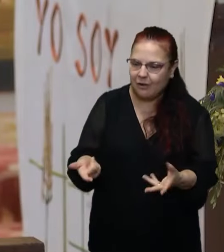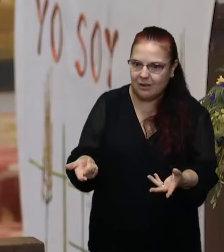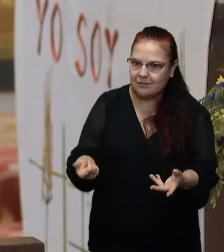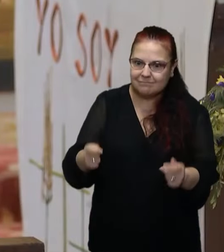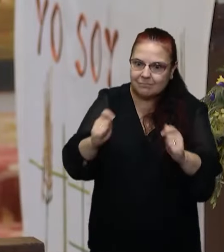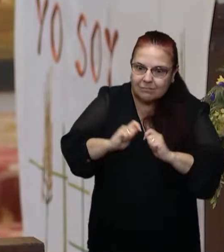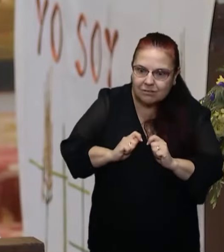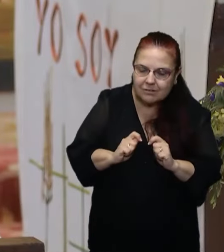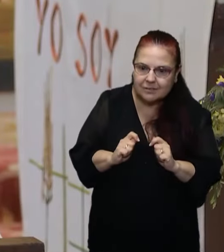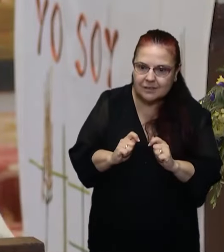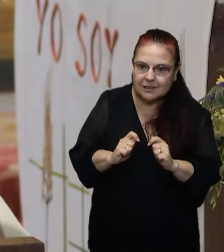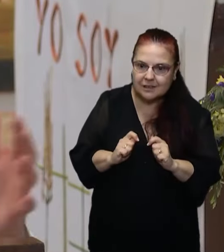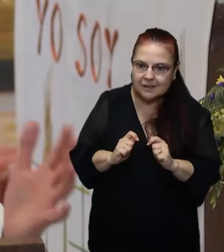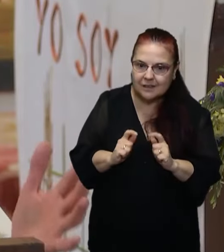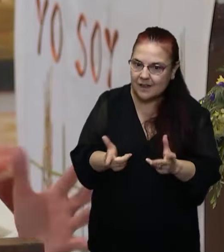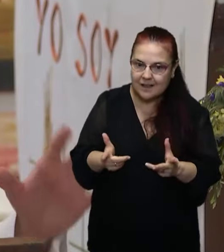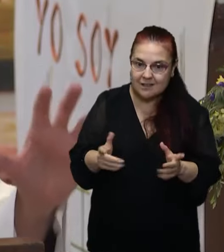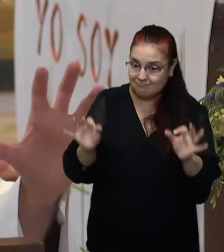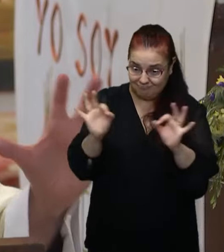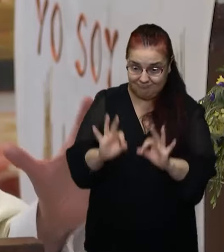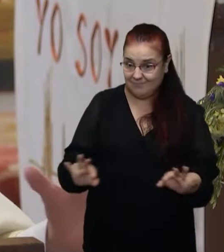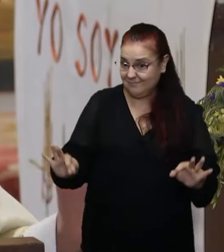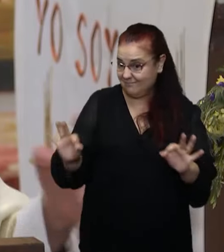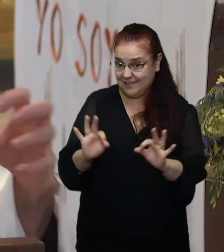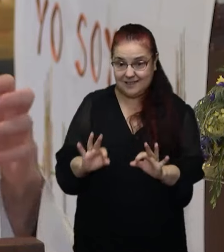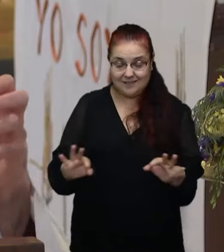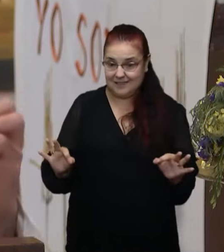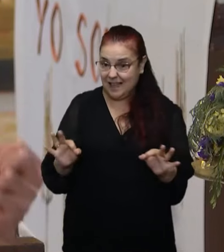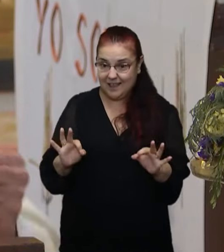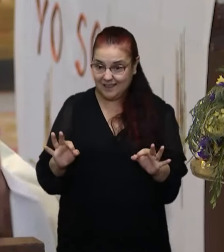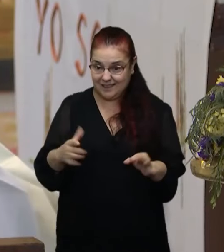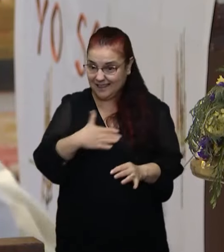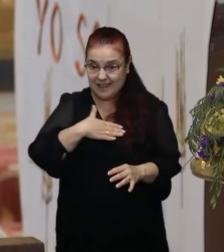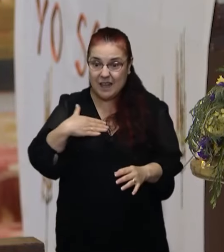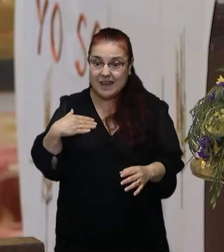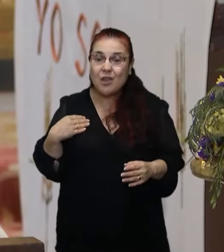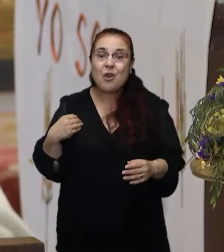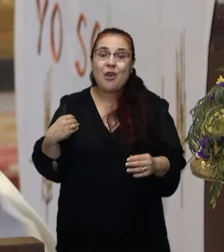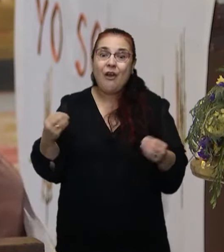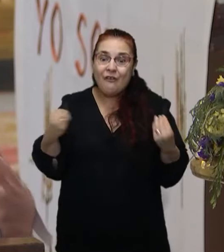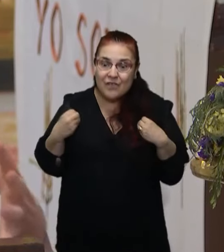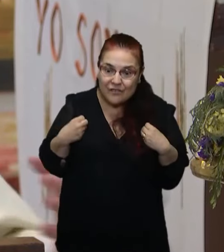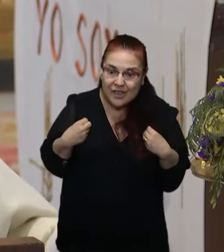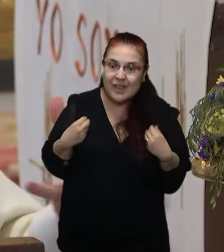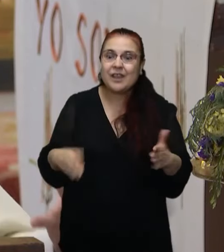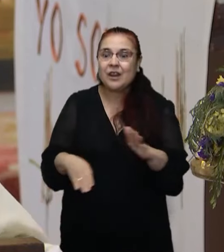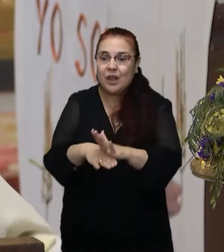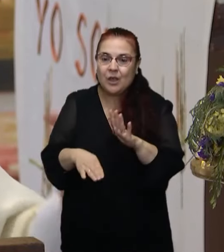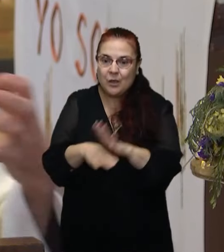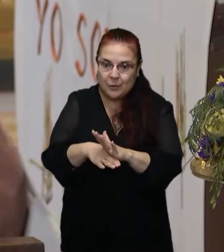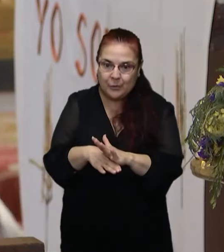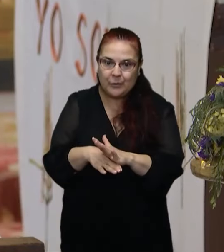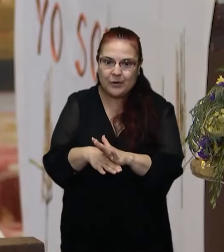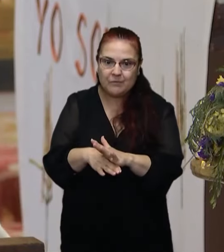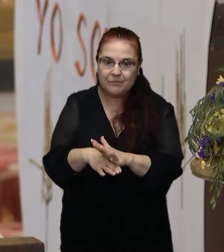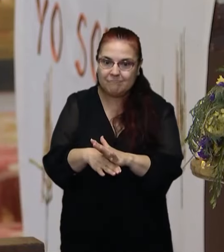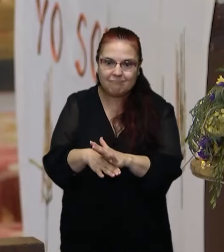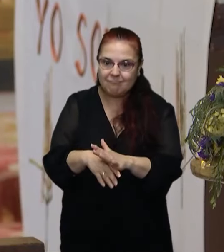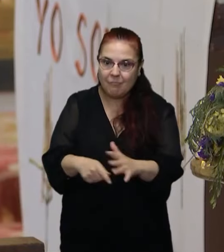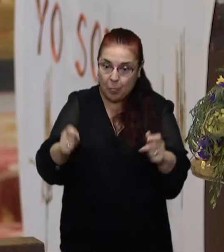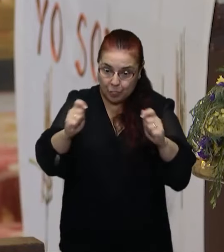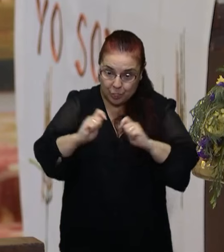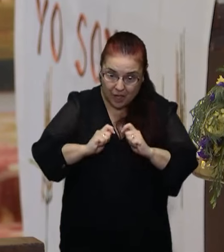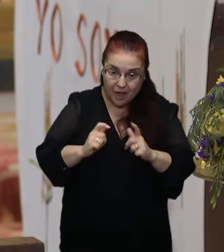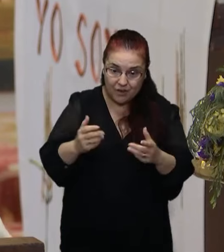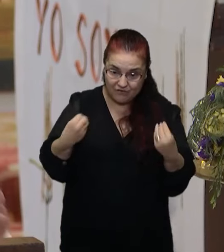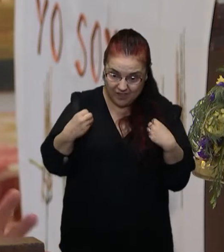nosotros. Ninguno de nosotros, por más que queramos vivir y mantenernos vivos, nos estamos dando la vida ahora